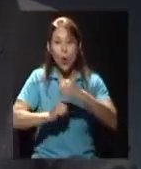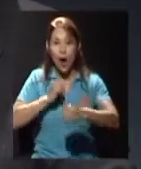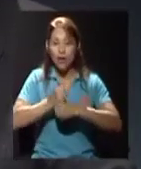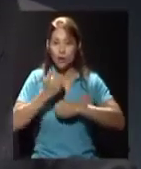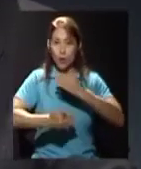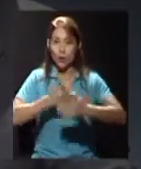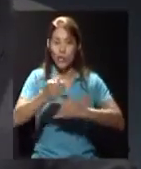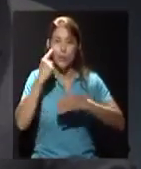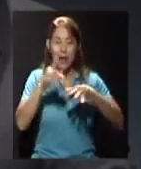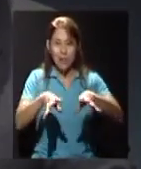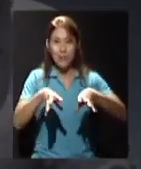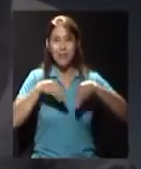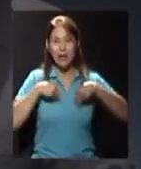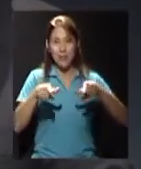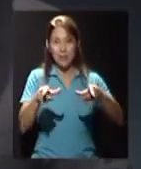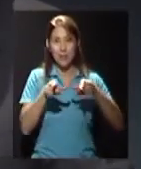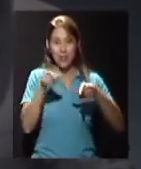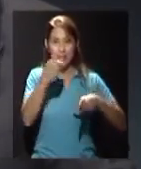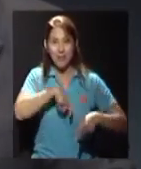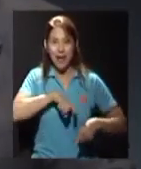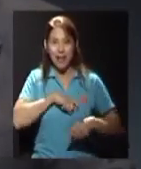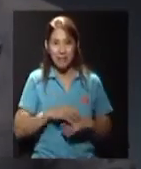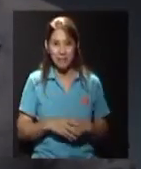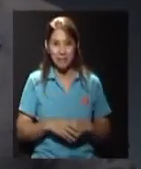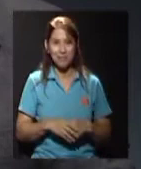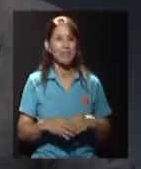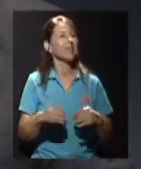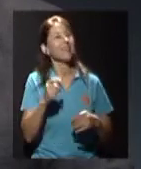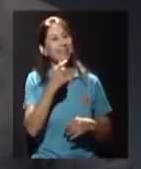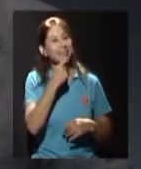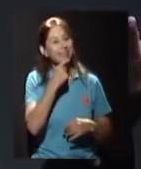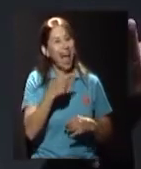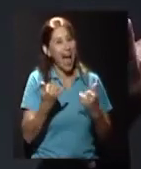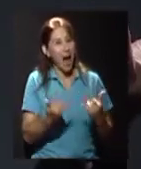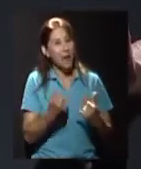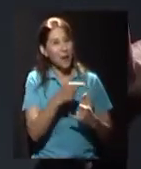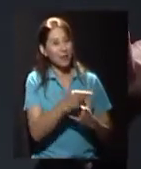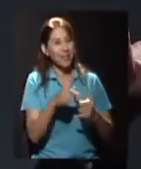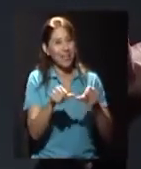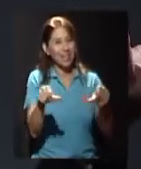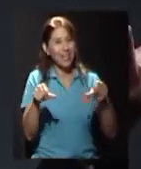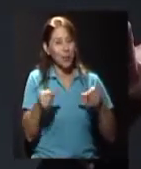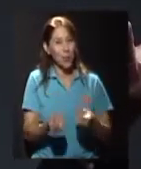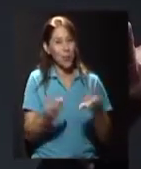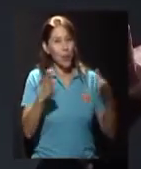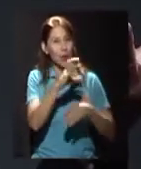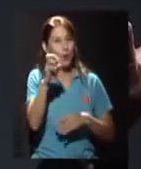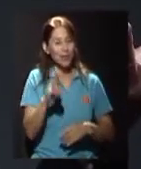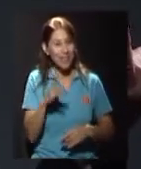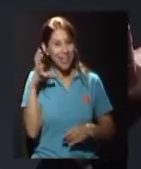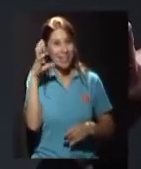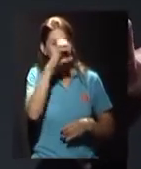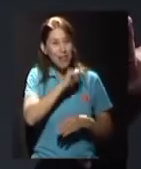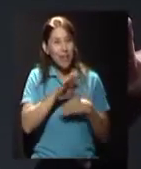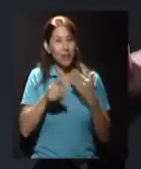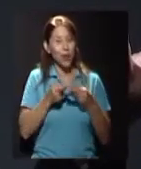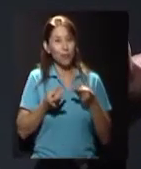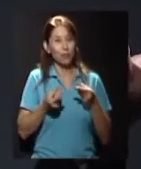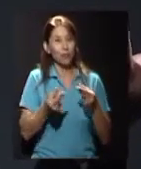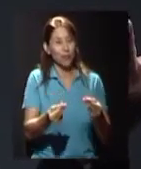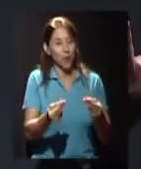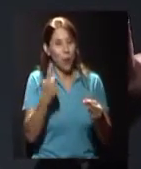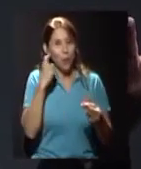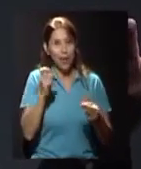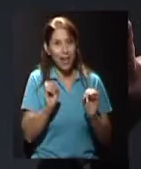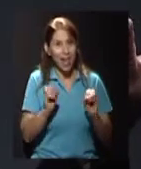ya había usted qué general ahora usted en el sector público de costa rica encuentra que todo correo es muy rápido porque nada tardó cinco años